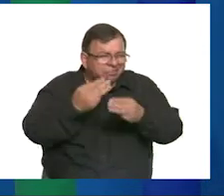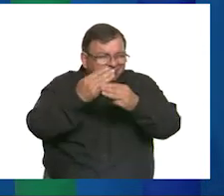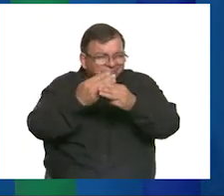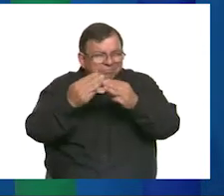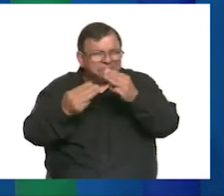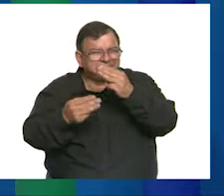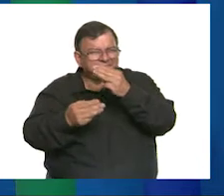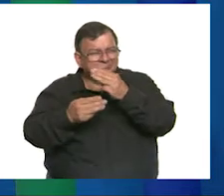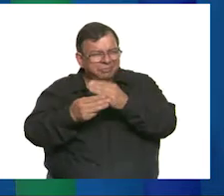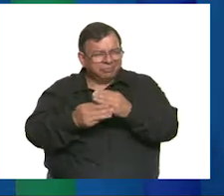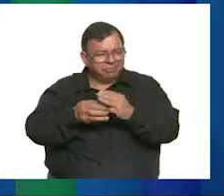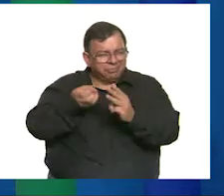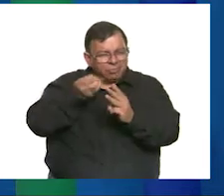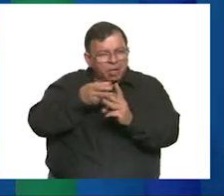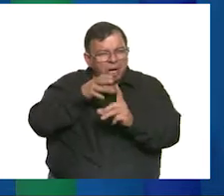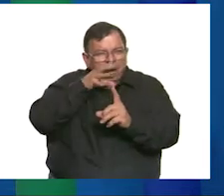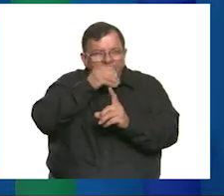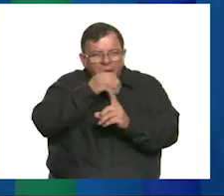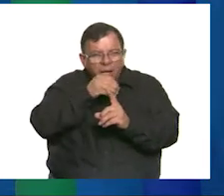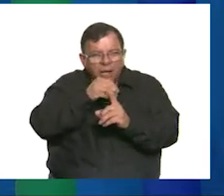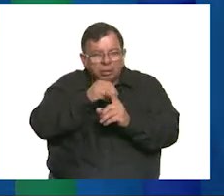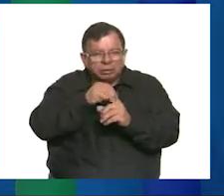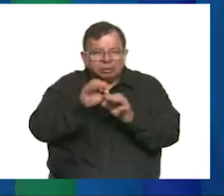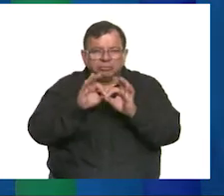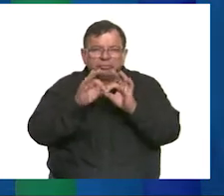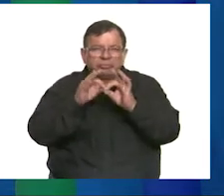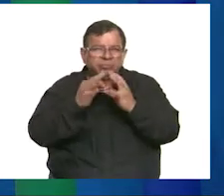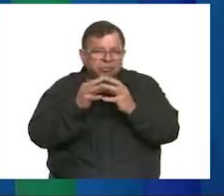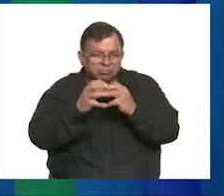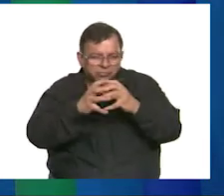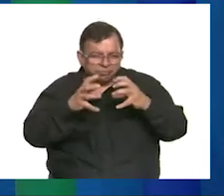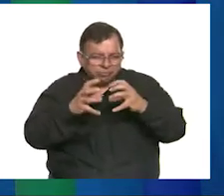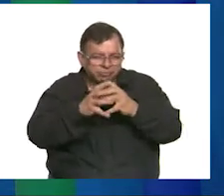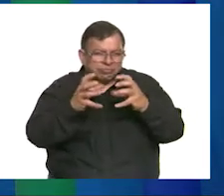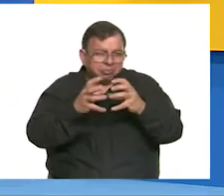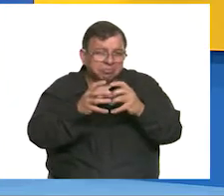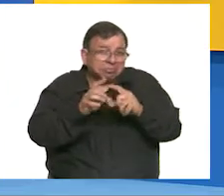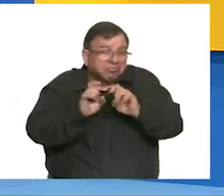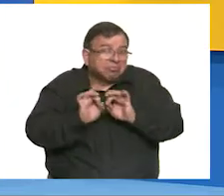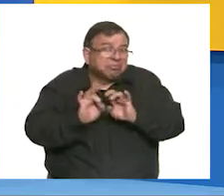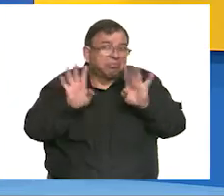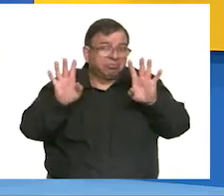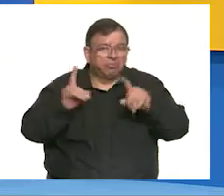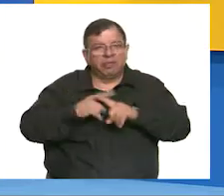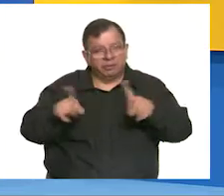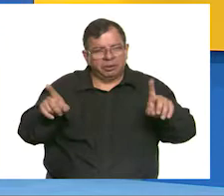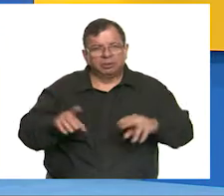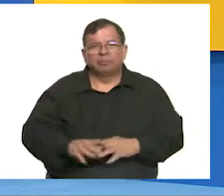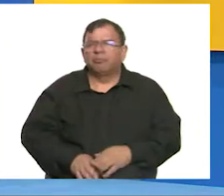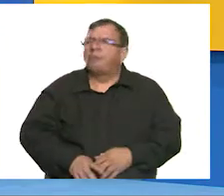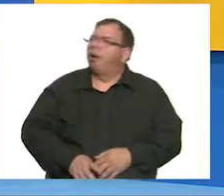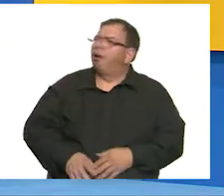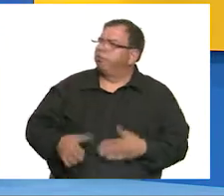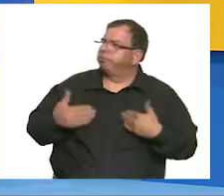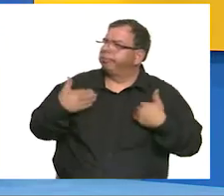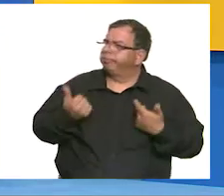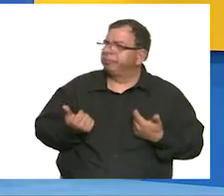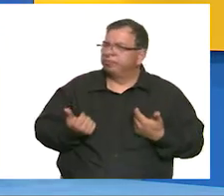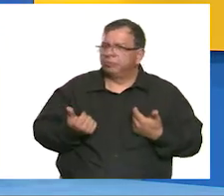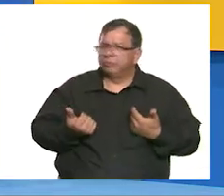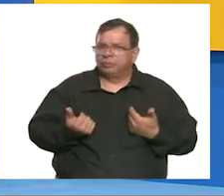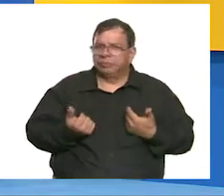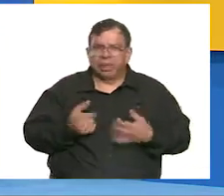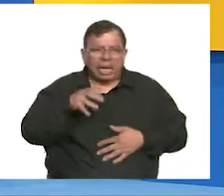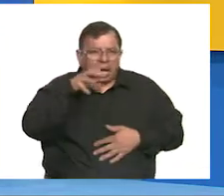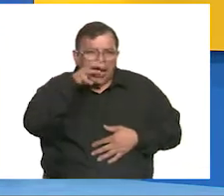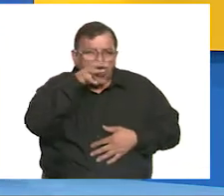que se le aplique calor, su forma de reaccionar puede ser diferente. Ah, entiendo. O sea, no es el mismo efecto